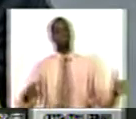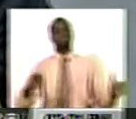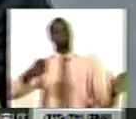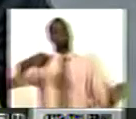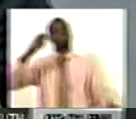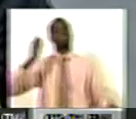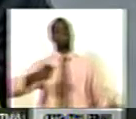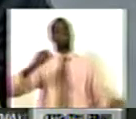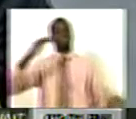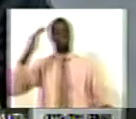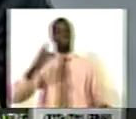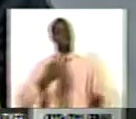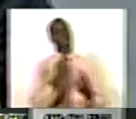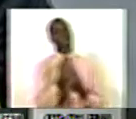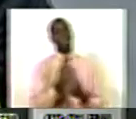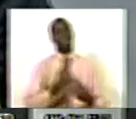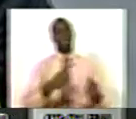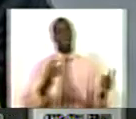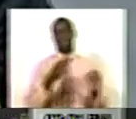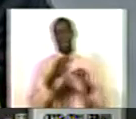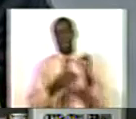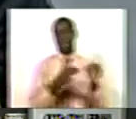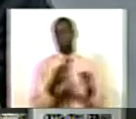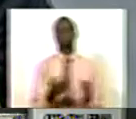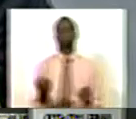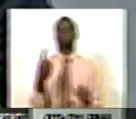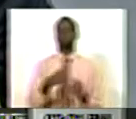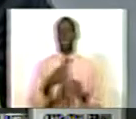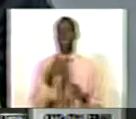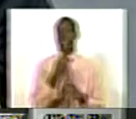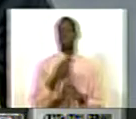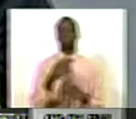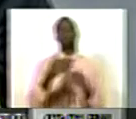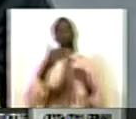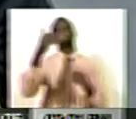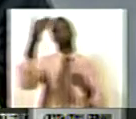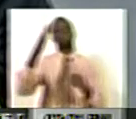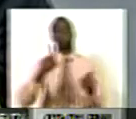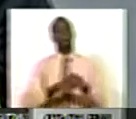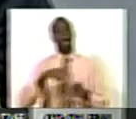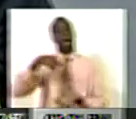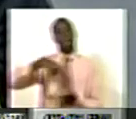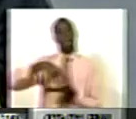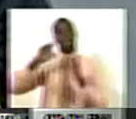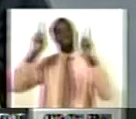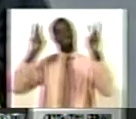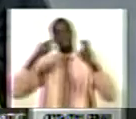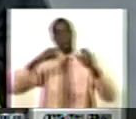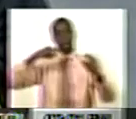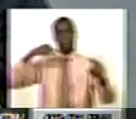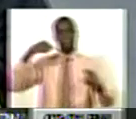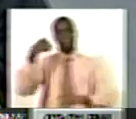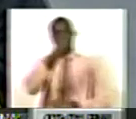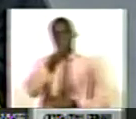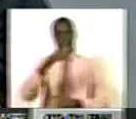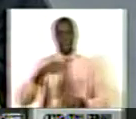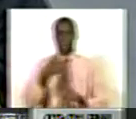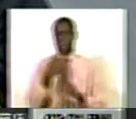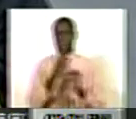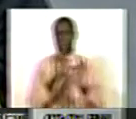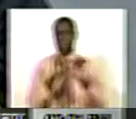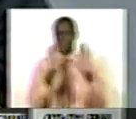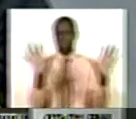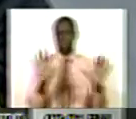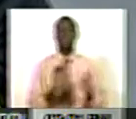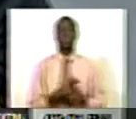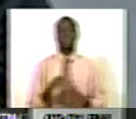lo dejó bastante claro, ¿no? Y además apuntó hacia dónde íbamos con la ofensiva Carabobo. y además dijo que era una, que